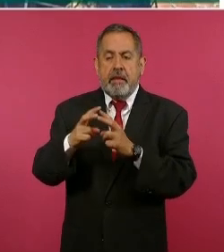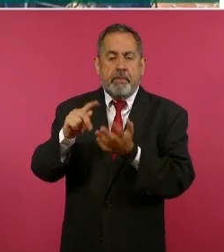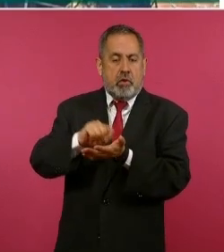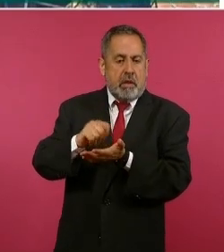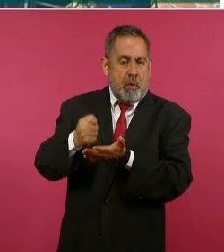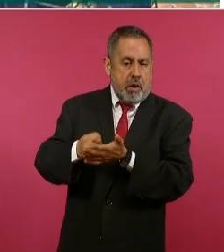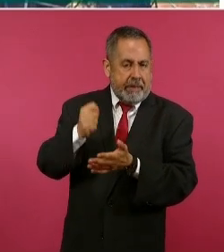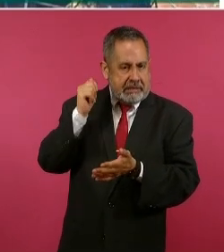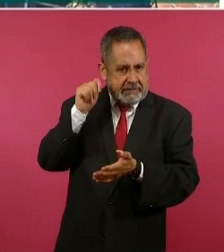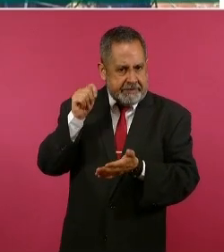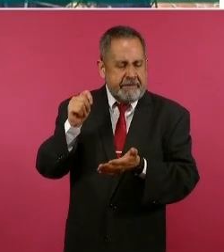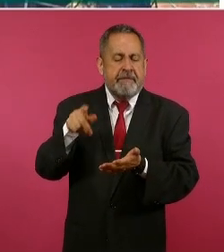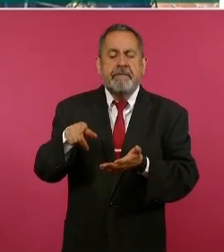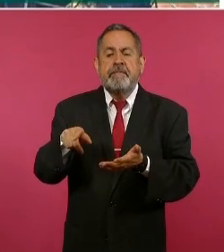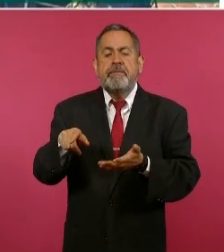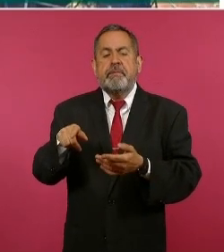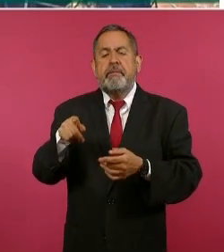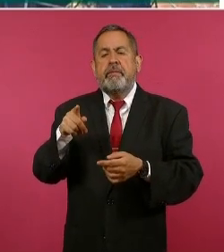donde tenemos